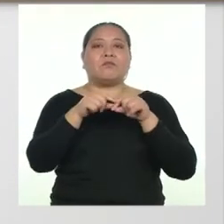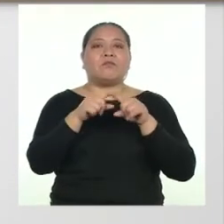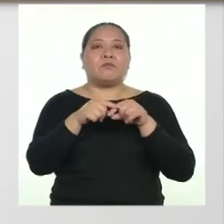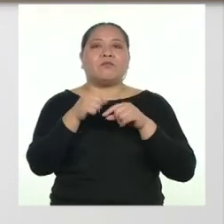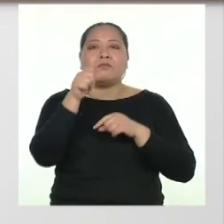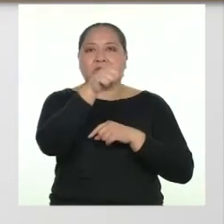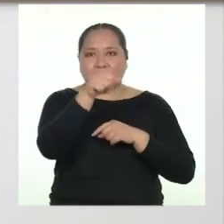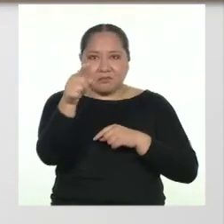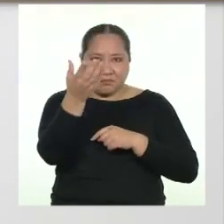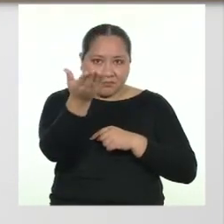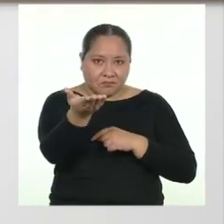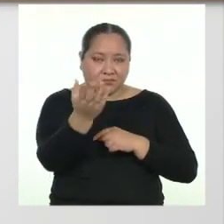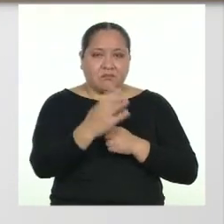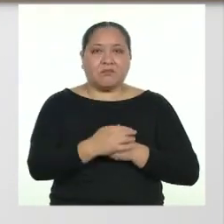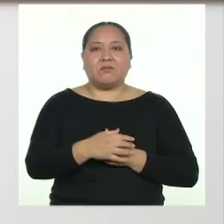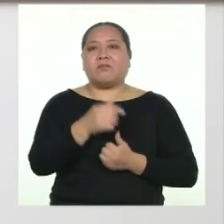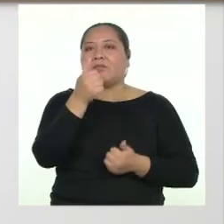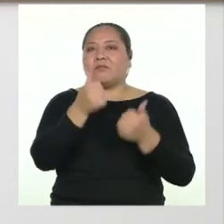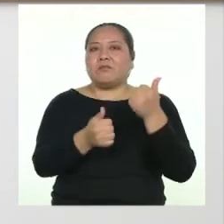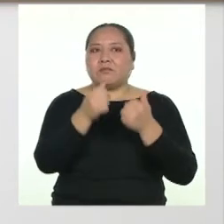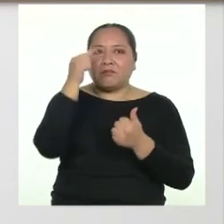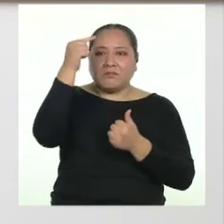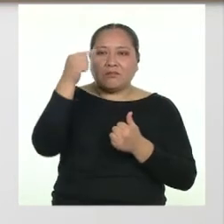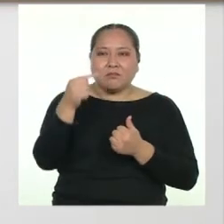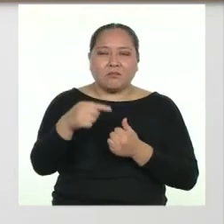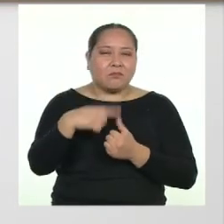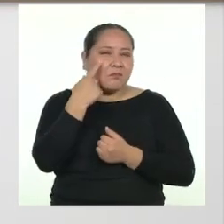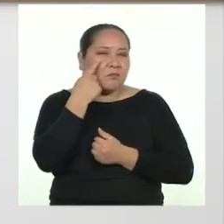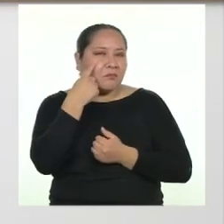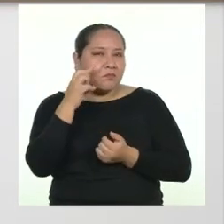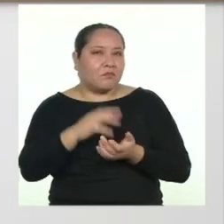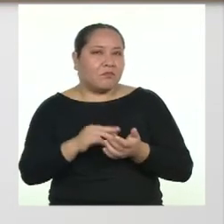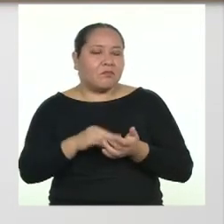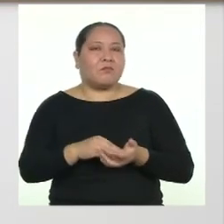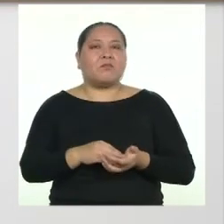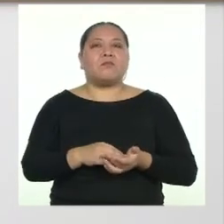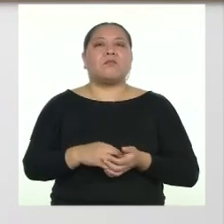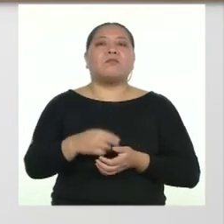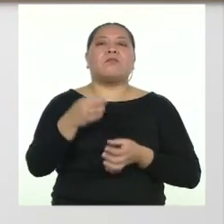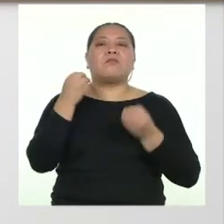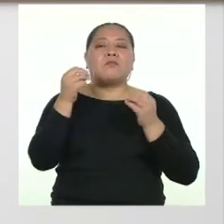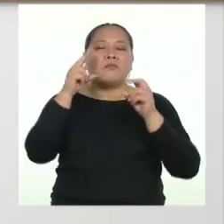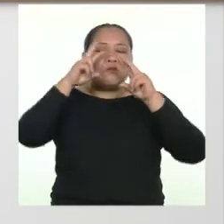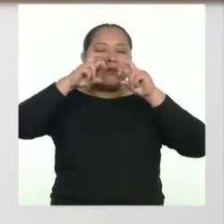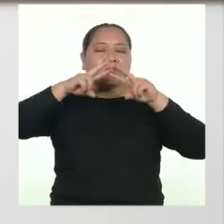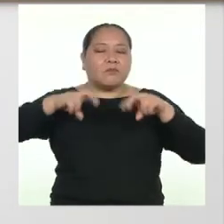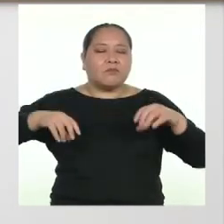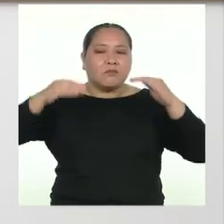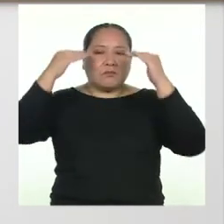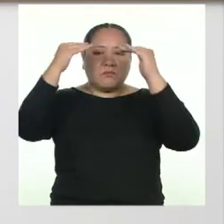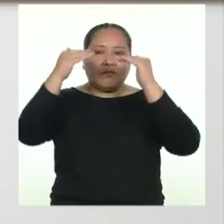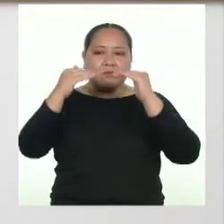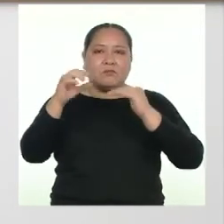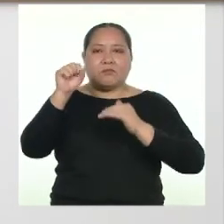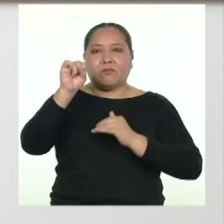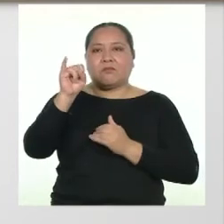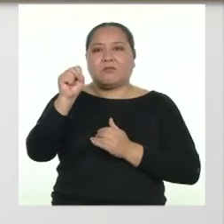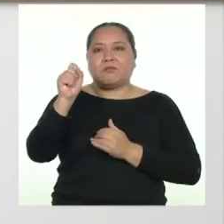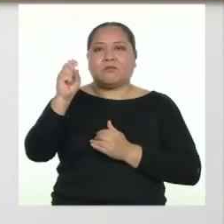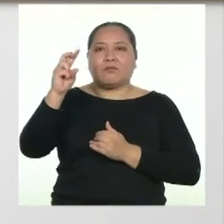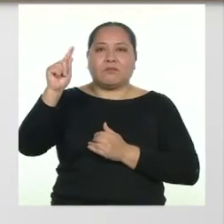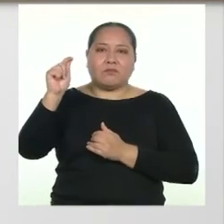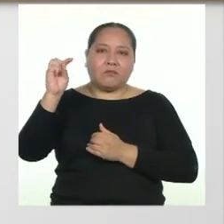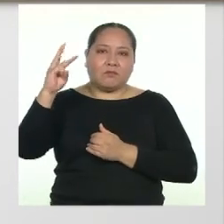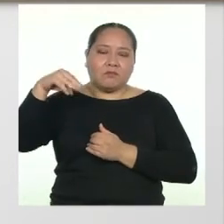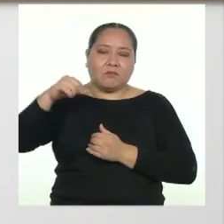más de ustedes, de cuál dominan más y de cómo están analizando el sistema. Antes de empezar